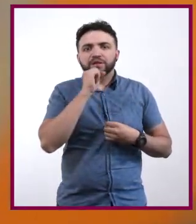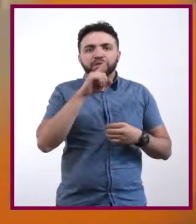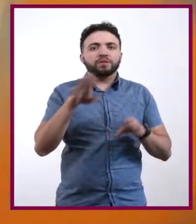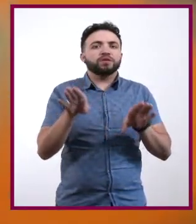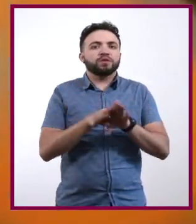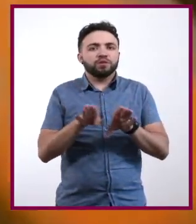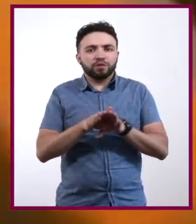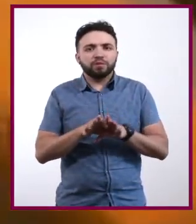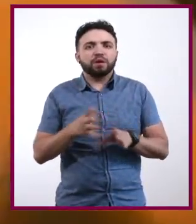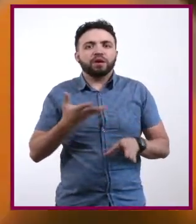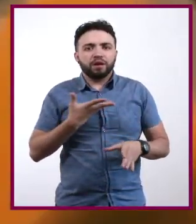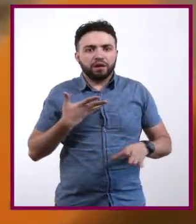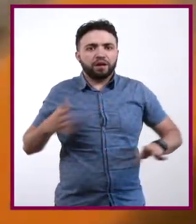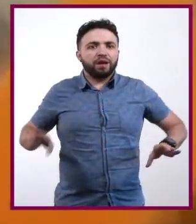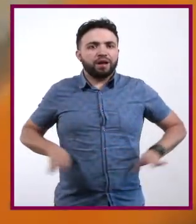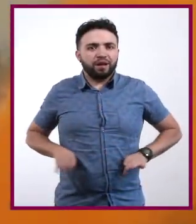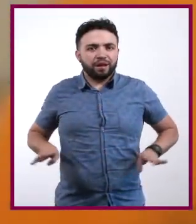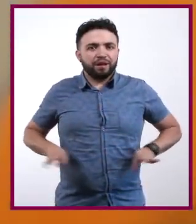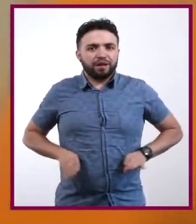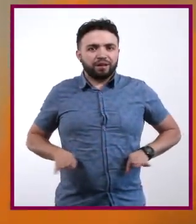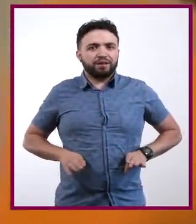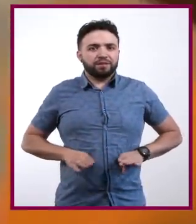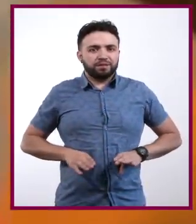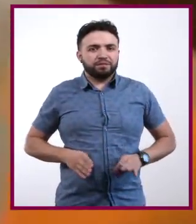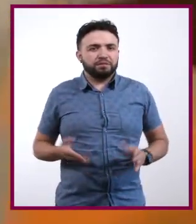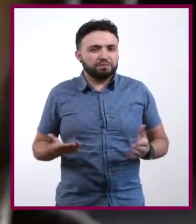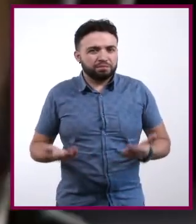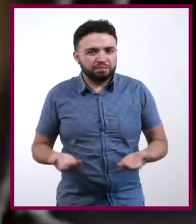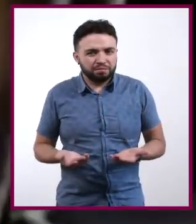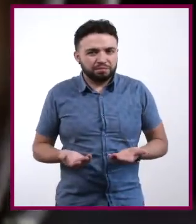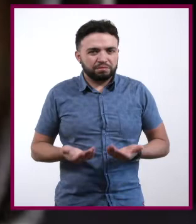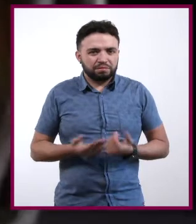adquiriendo características, digamos,